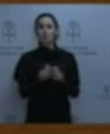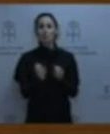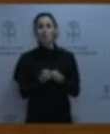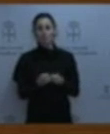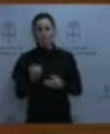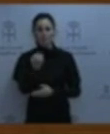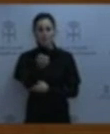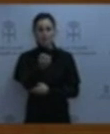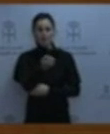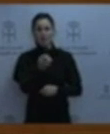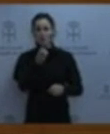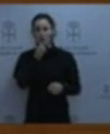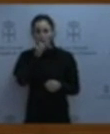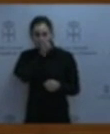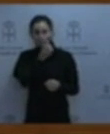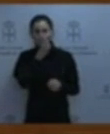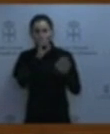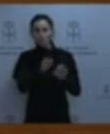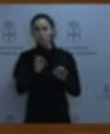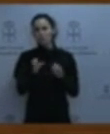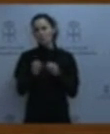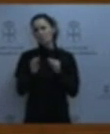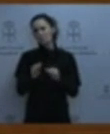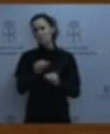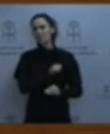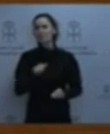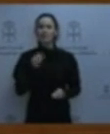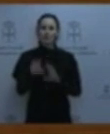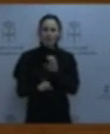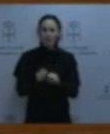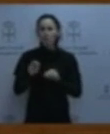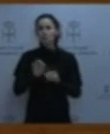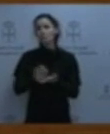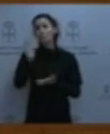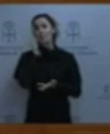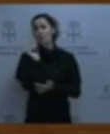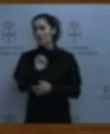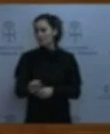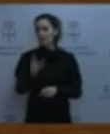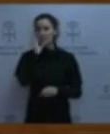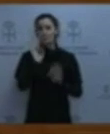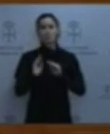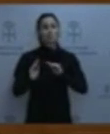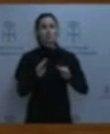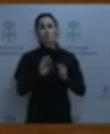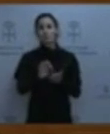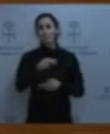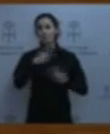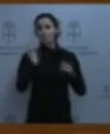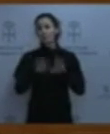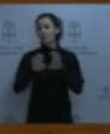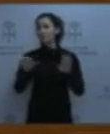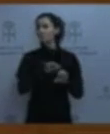porque su partido ya lleva bastantes años privatizando precisamente estos servicios de limpieza, entregando este servicio público a empresas privadas